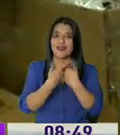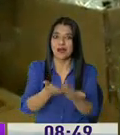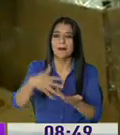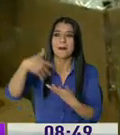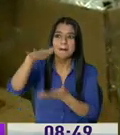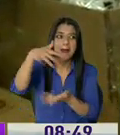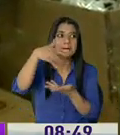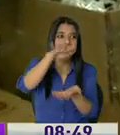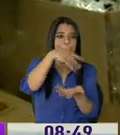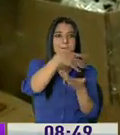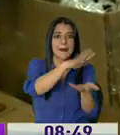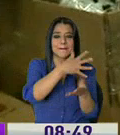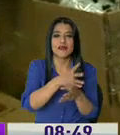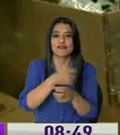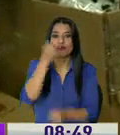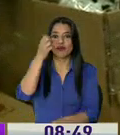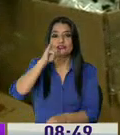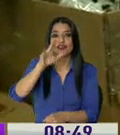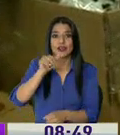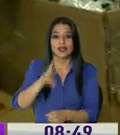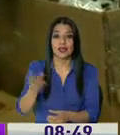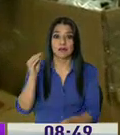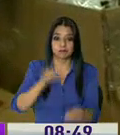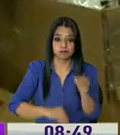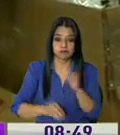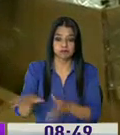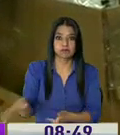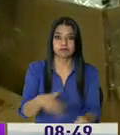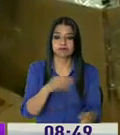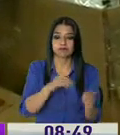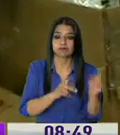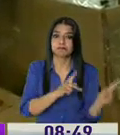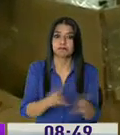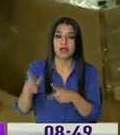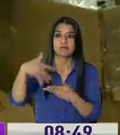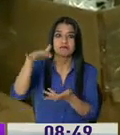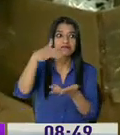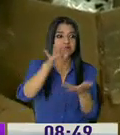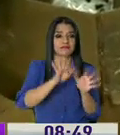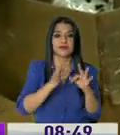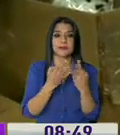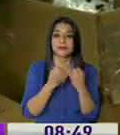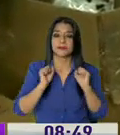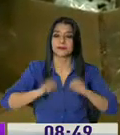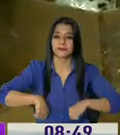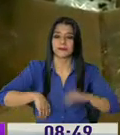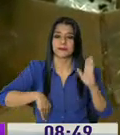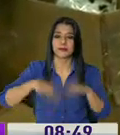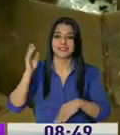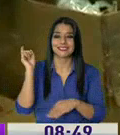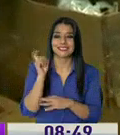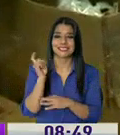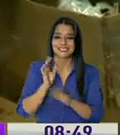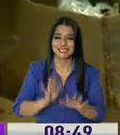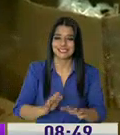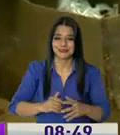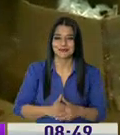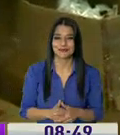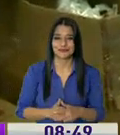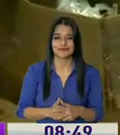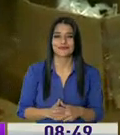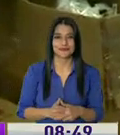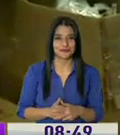ya trasladados hasta Fundación Jonathan, donde se armará todo el protocolo para llegar a esas familias más vulnerables. Robert,